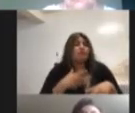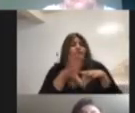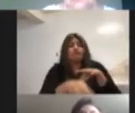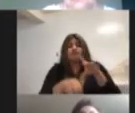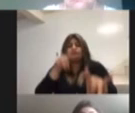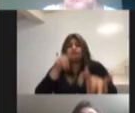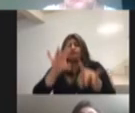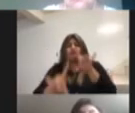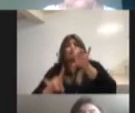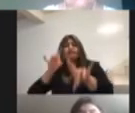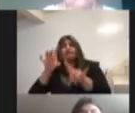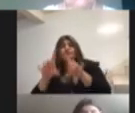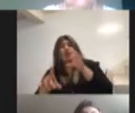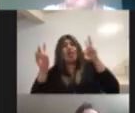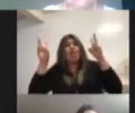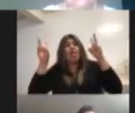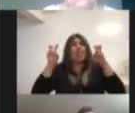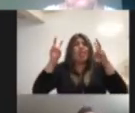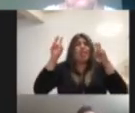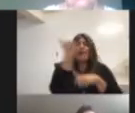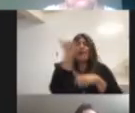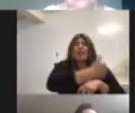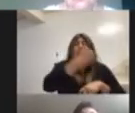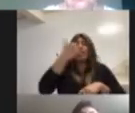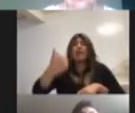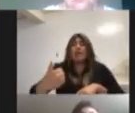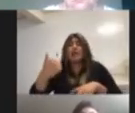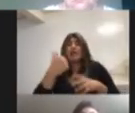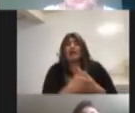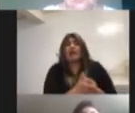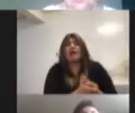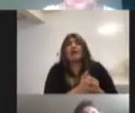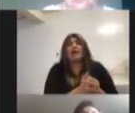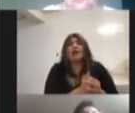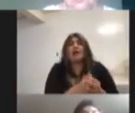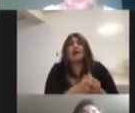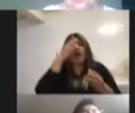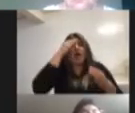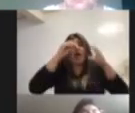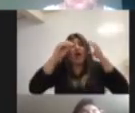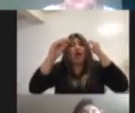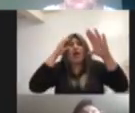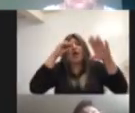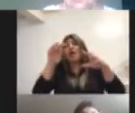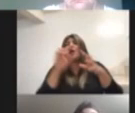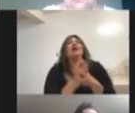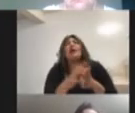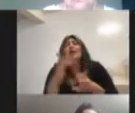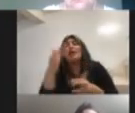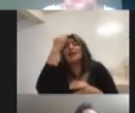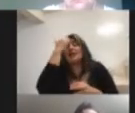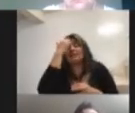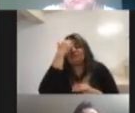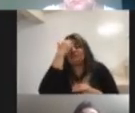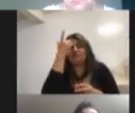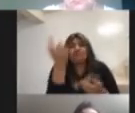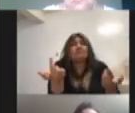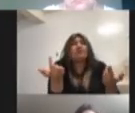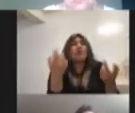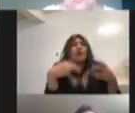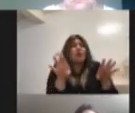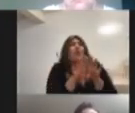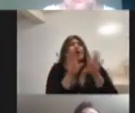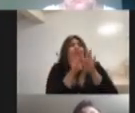analizando, repito, y quiero hacer mucho hincapié en detectar los aprendizajes relevantes y fundamentales de los